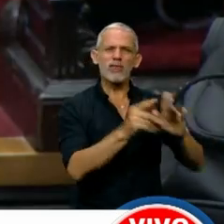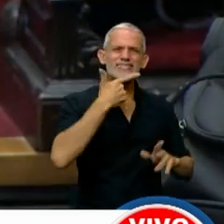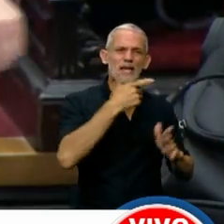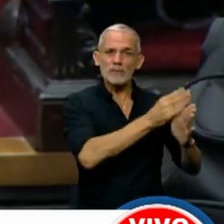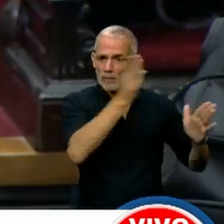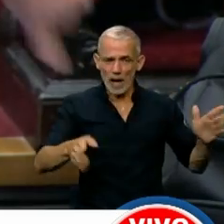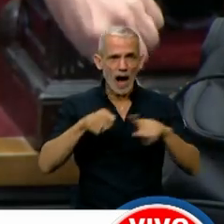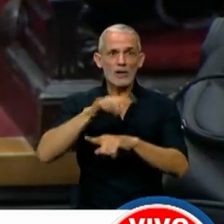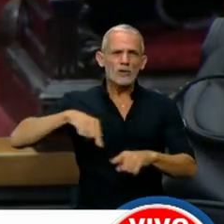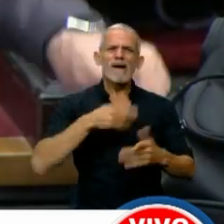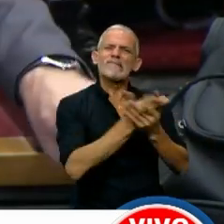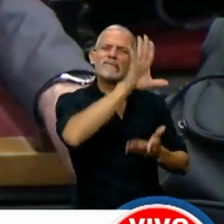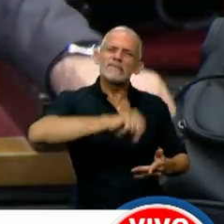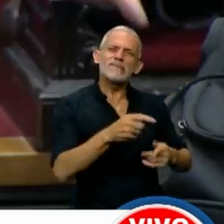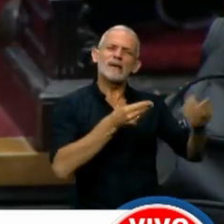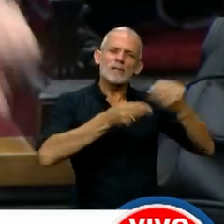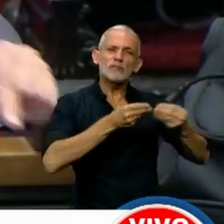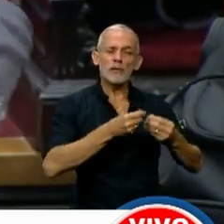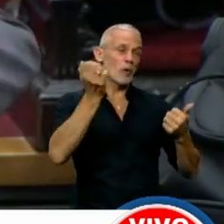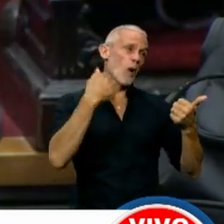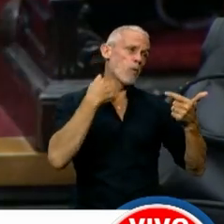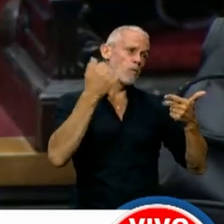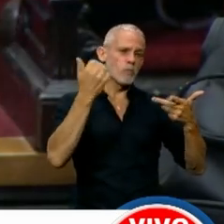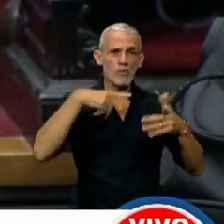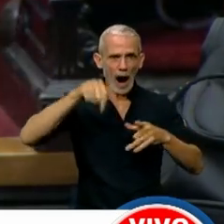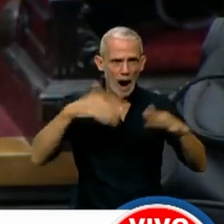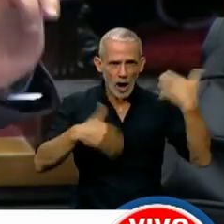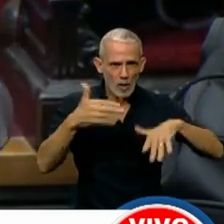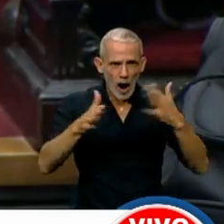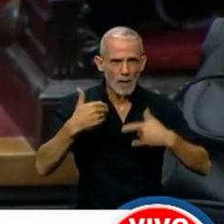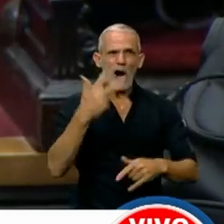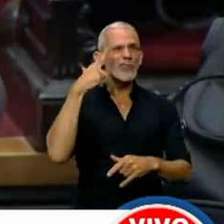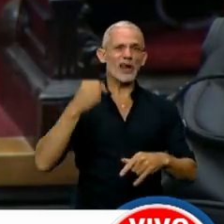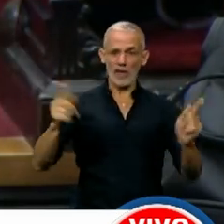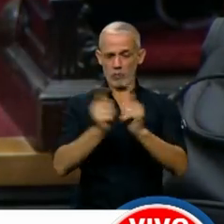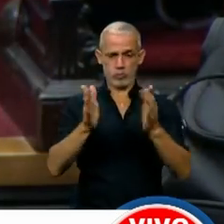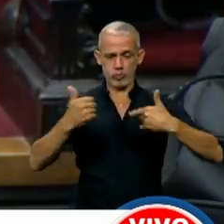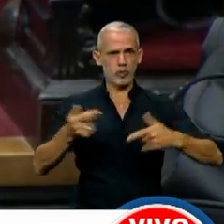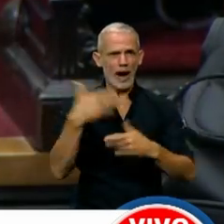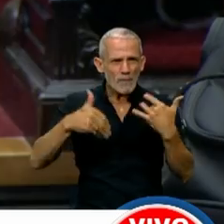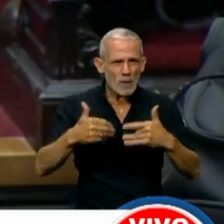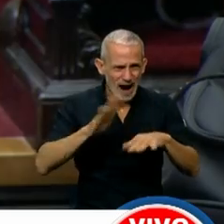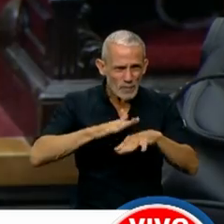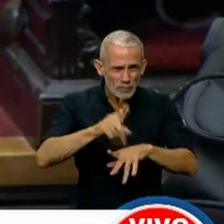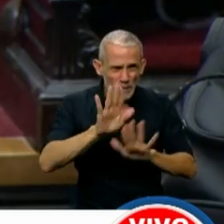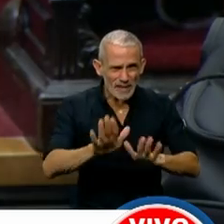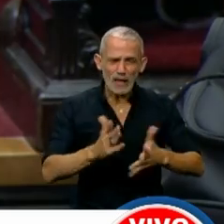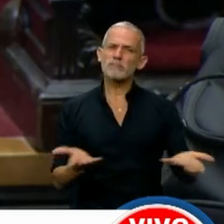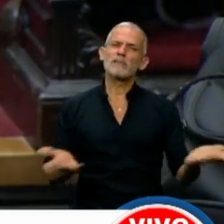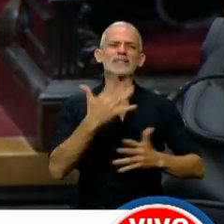mientras nosotros pedíamos que lo trajeran para discutirlo y ahora quieren que los apruebe lo aprobemos en tres días no sabrán de responsabilidad